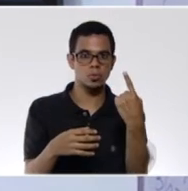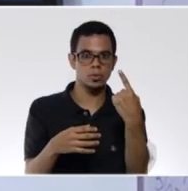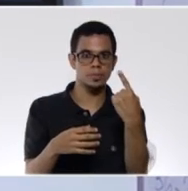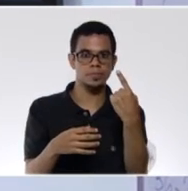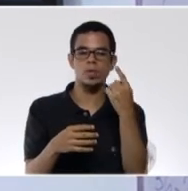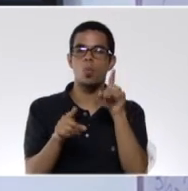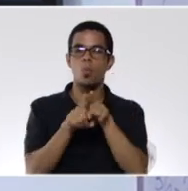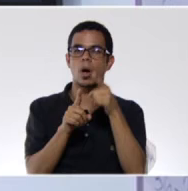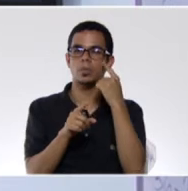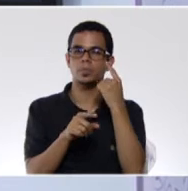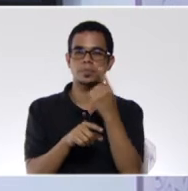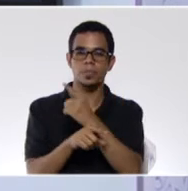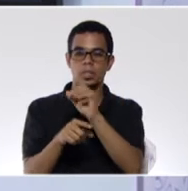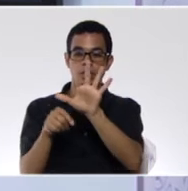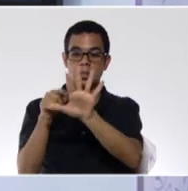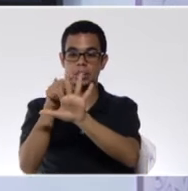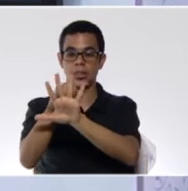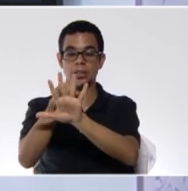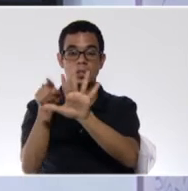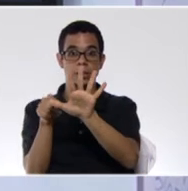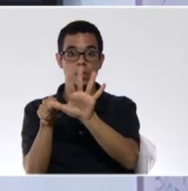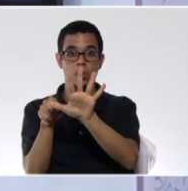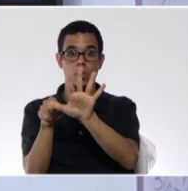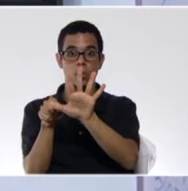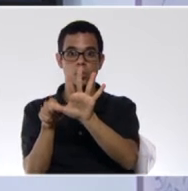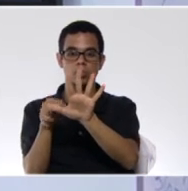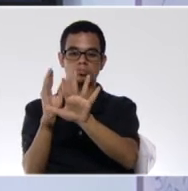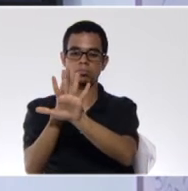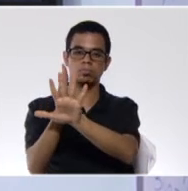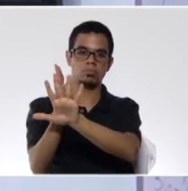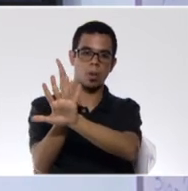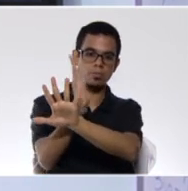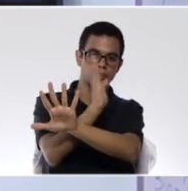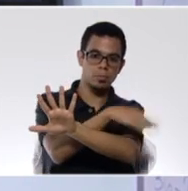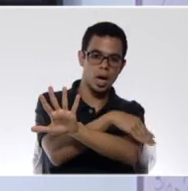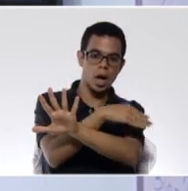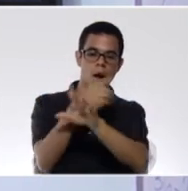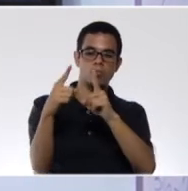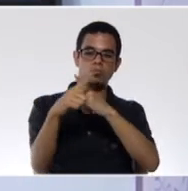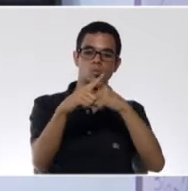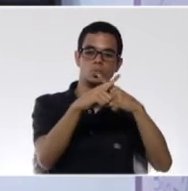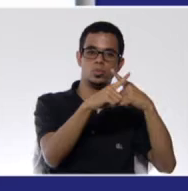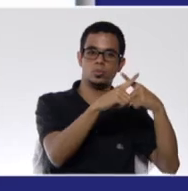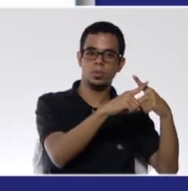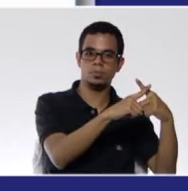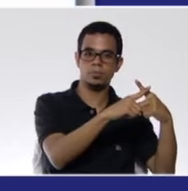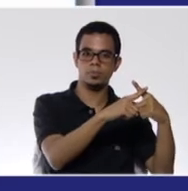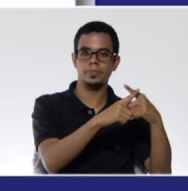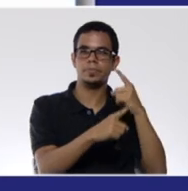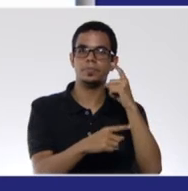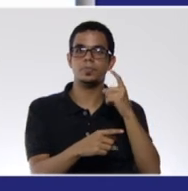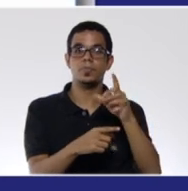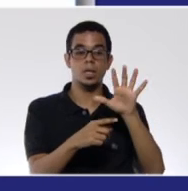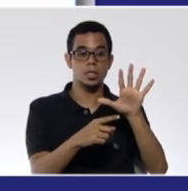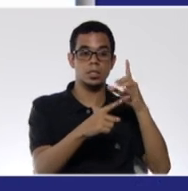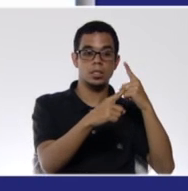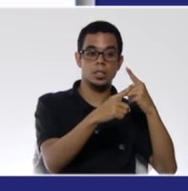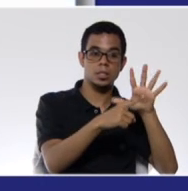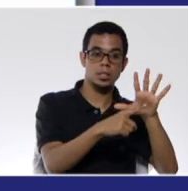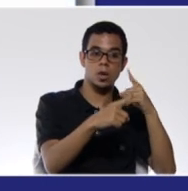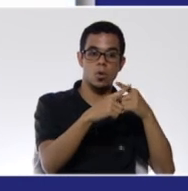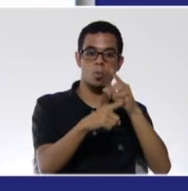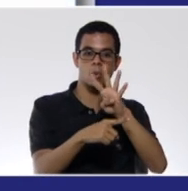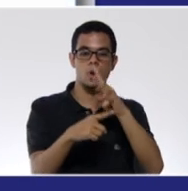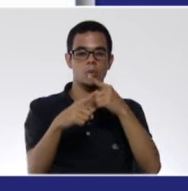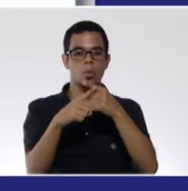en el numerador el factorial de 5 y en el denominador el factorial de 2, resultando en el numerador 5 por 4